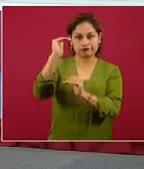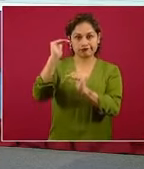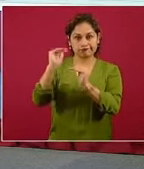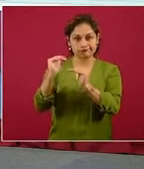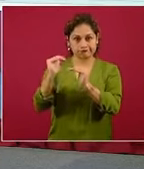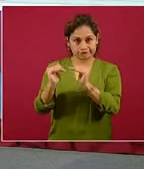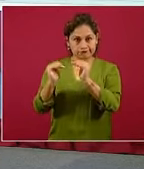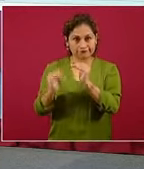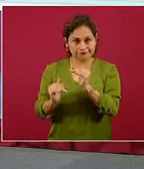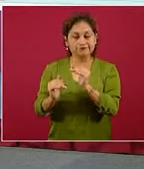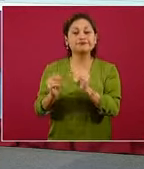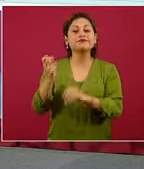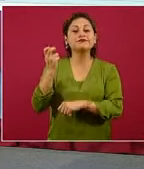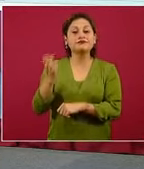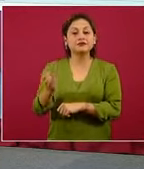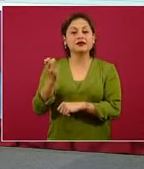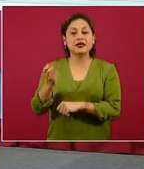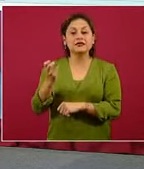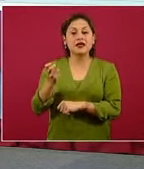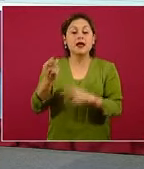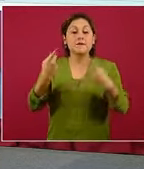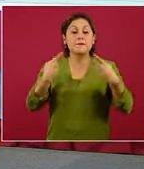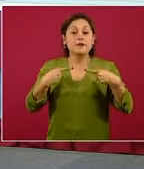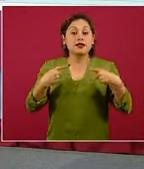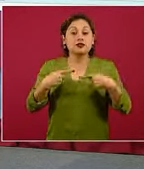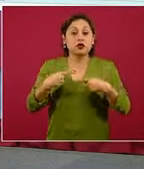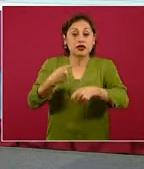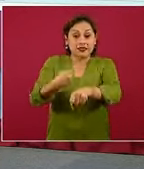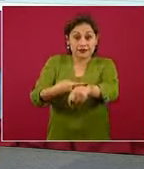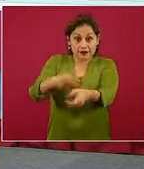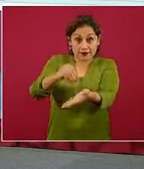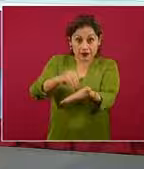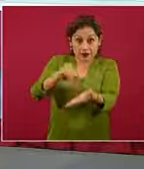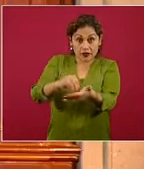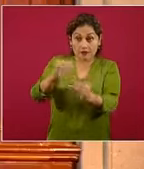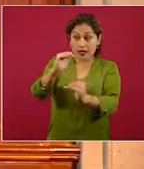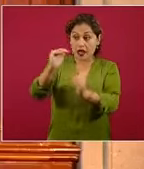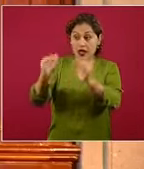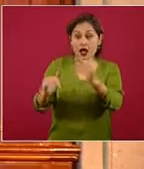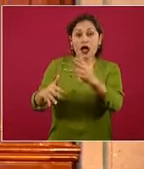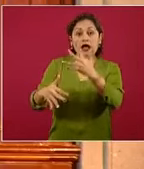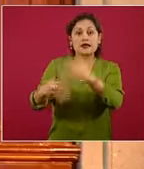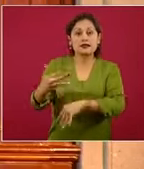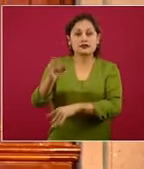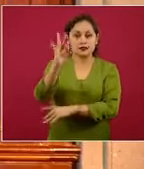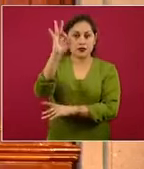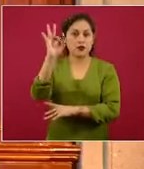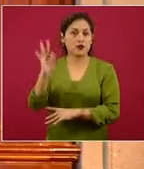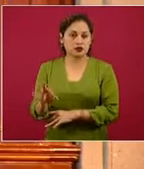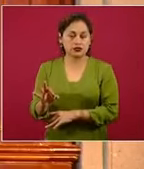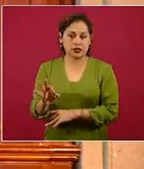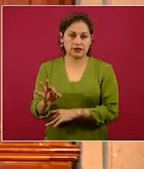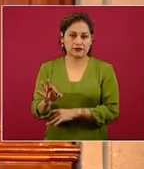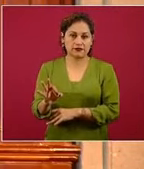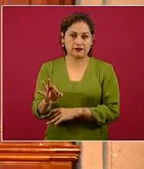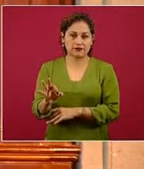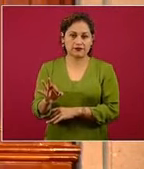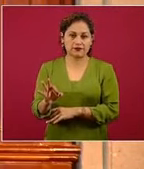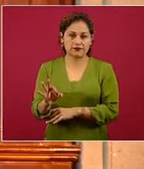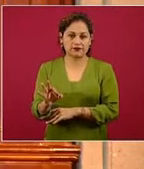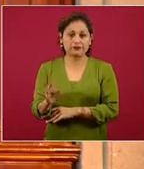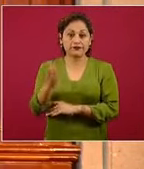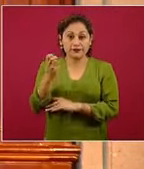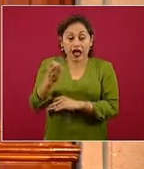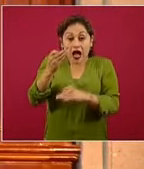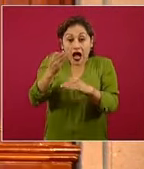el porcentaje de casos activos. 5% vuelve a nuevamente ser el indicador de la